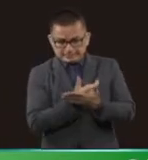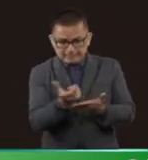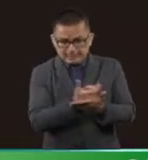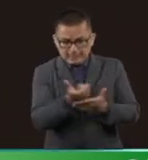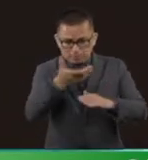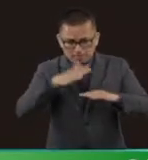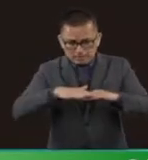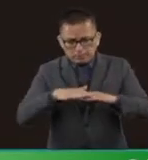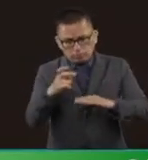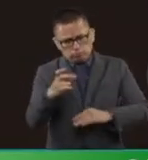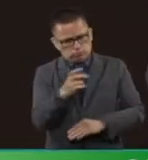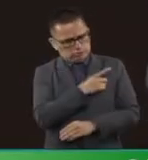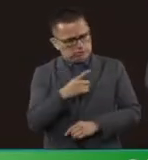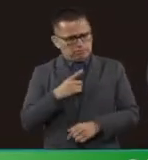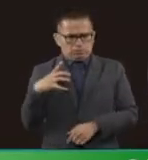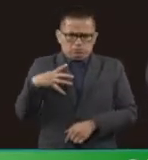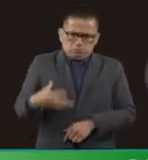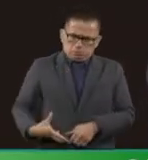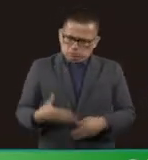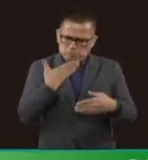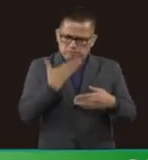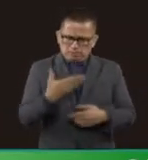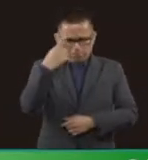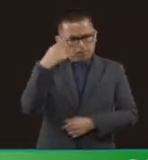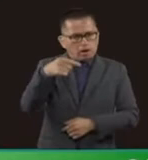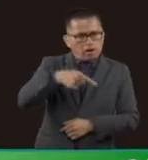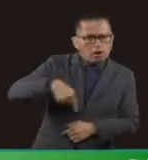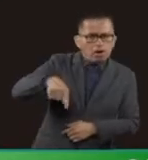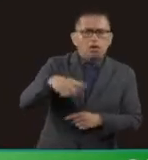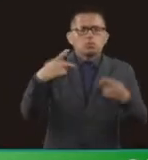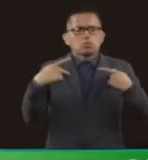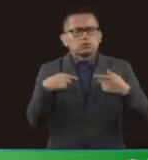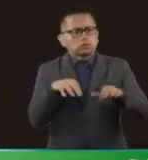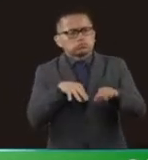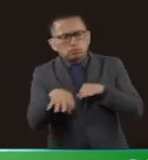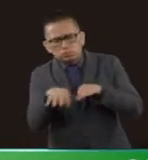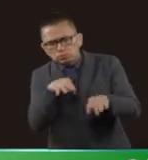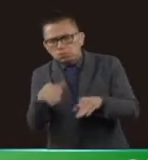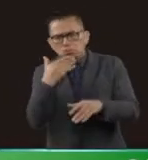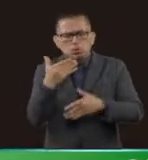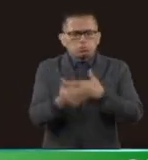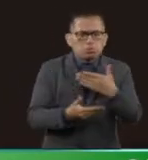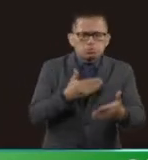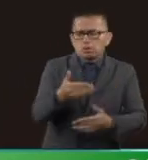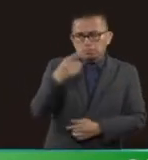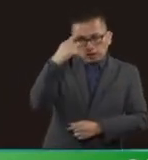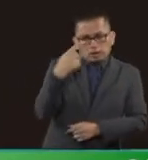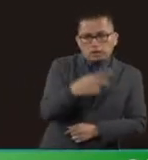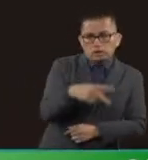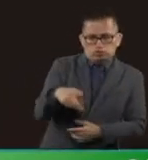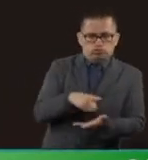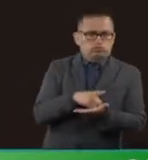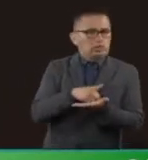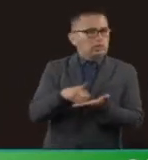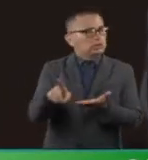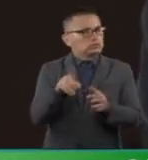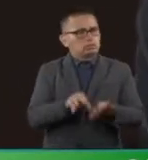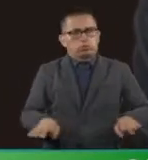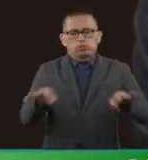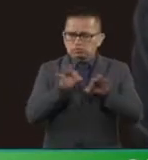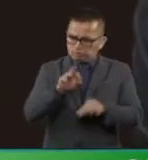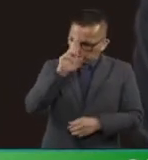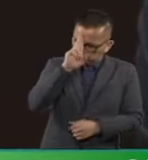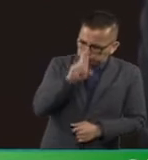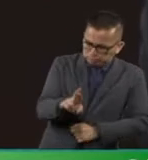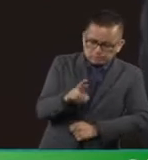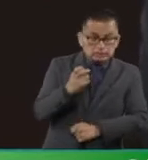para conseguir, con trabajo, con consenso, unos derechos fundamentales del siglo XXI al que tenemos que